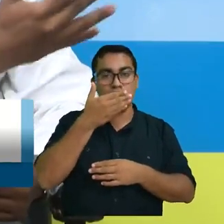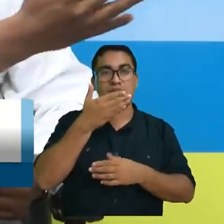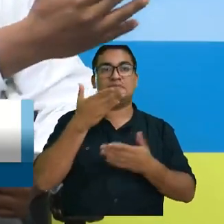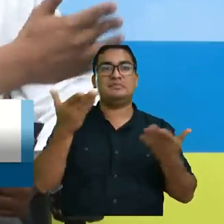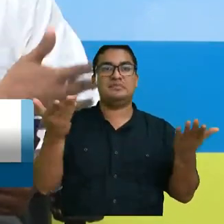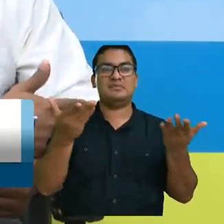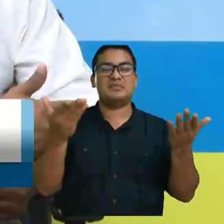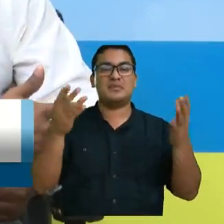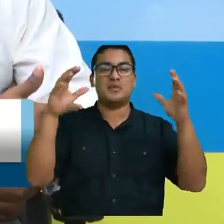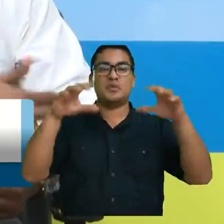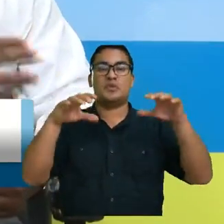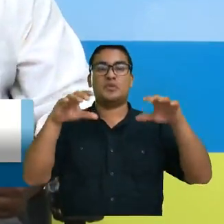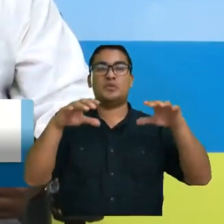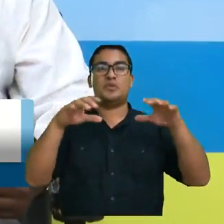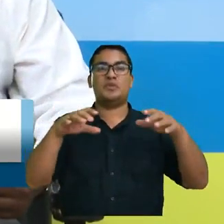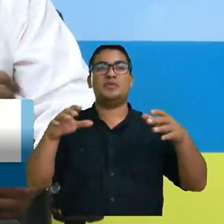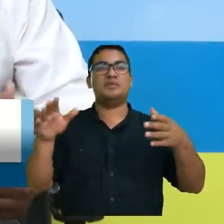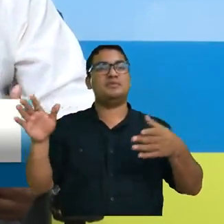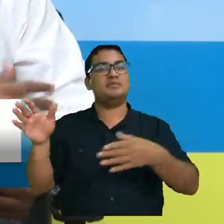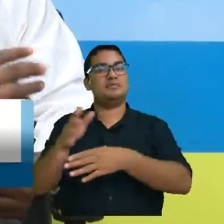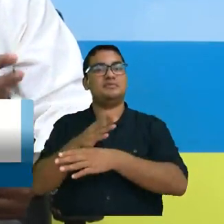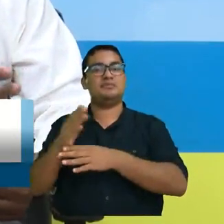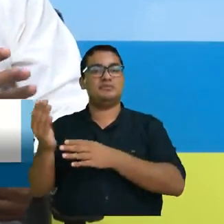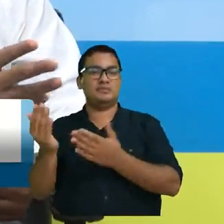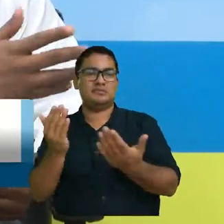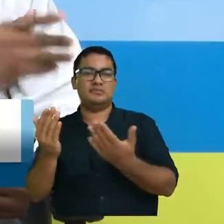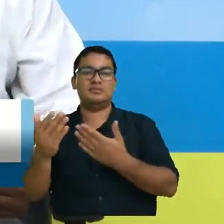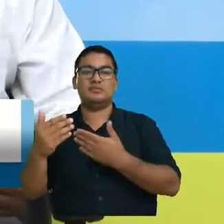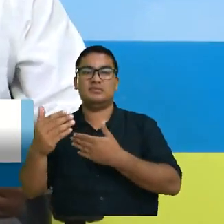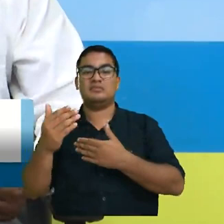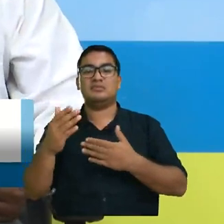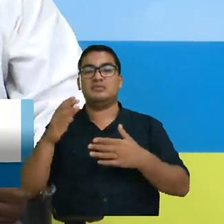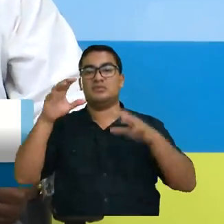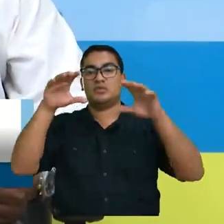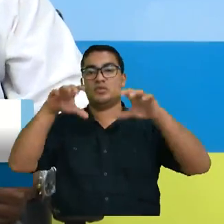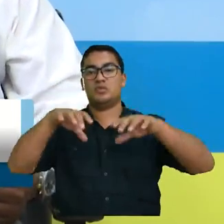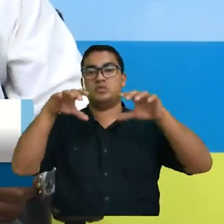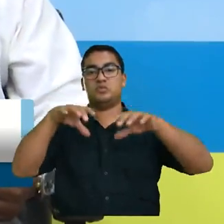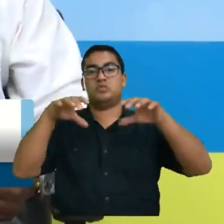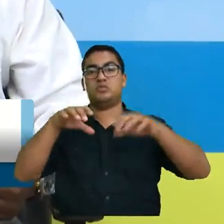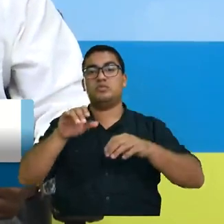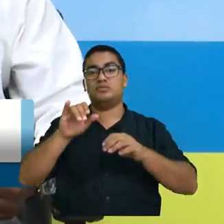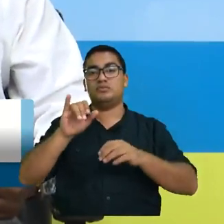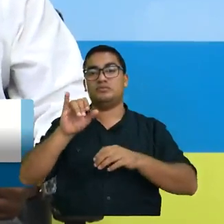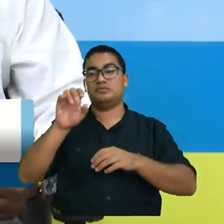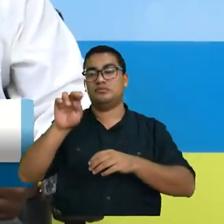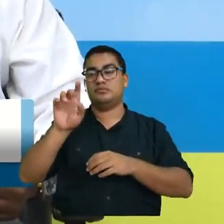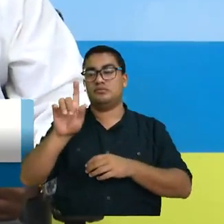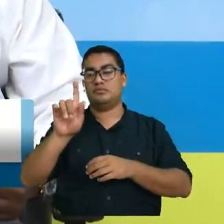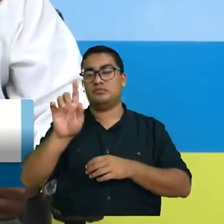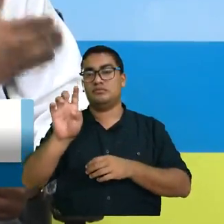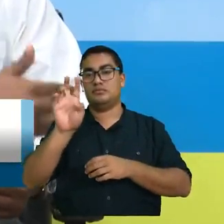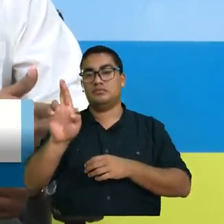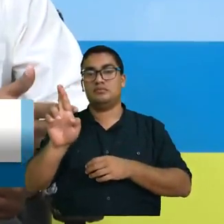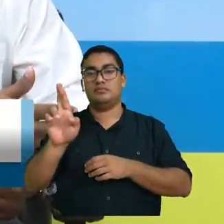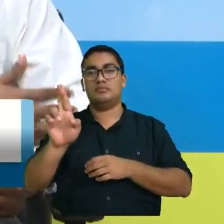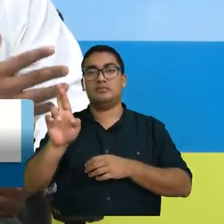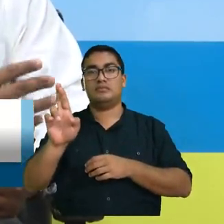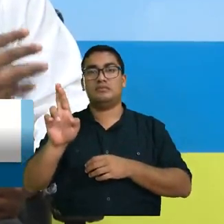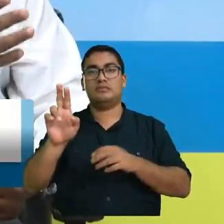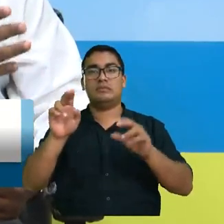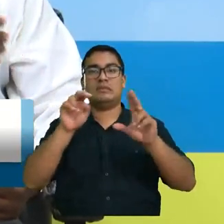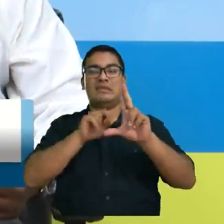con la llegada del invierno? Estamos a pocas semanas ya, según los pronósticos del INETER y la vicepresidenta